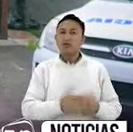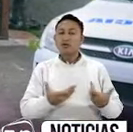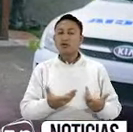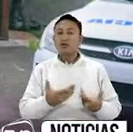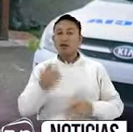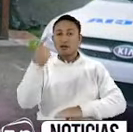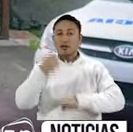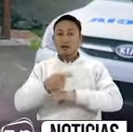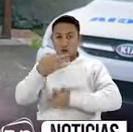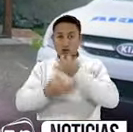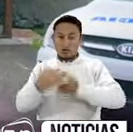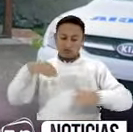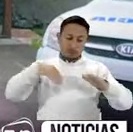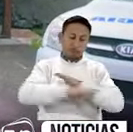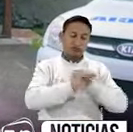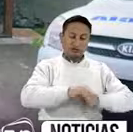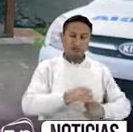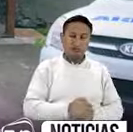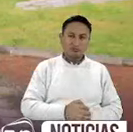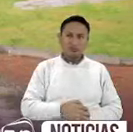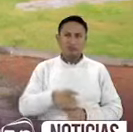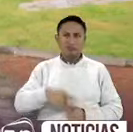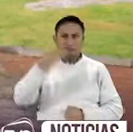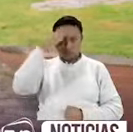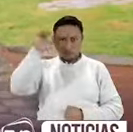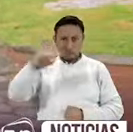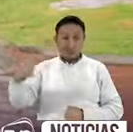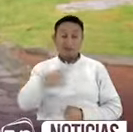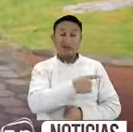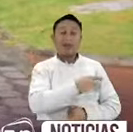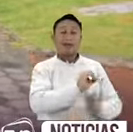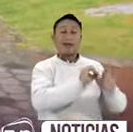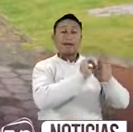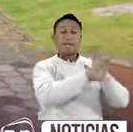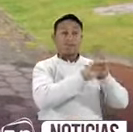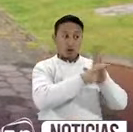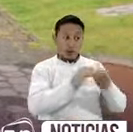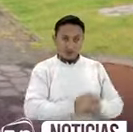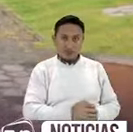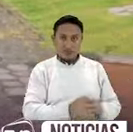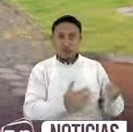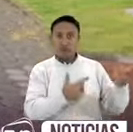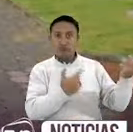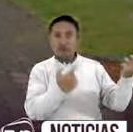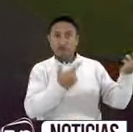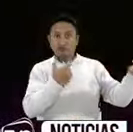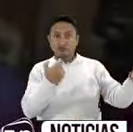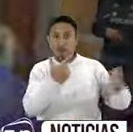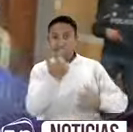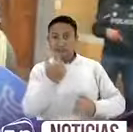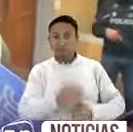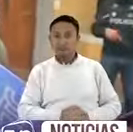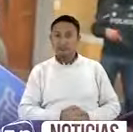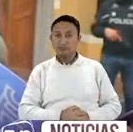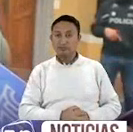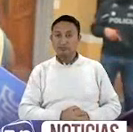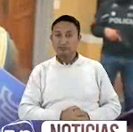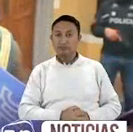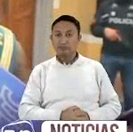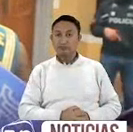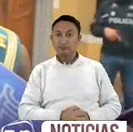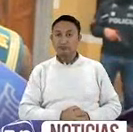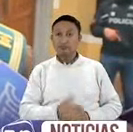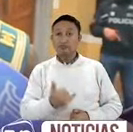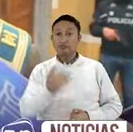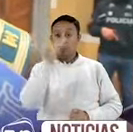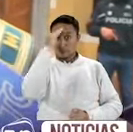orden judicial y la información que tenían es que en la bodega se almacenaba armamento de todo tipo. Procedió al